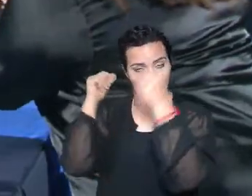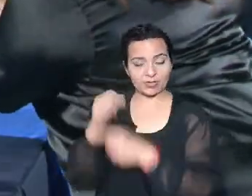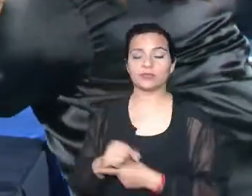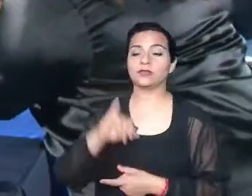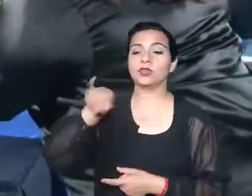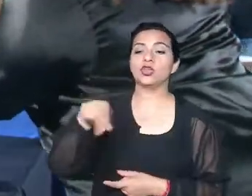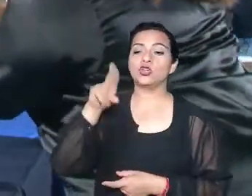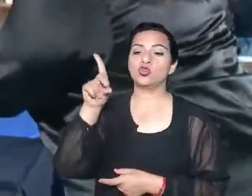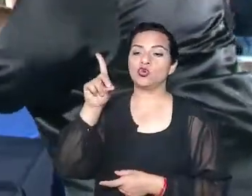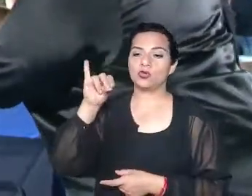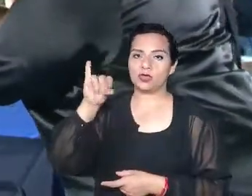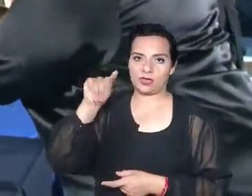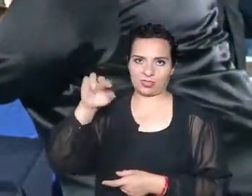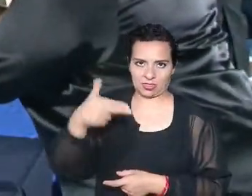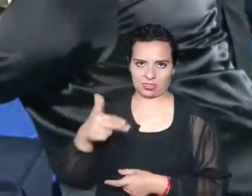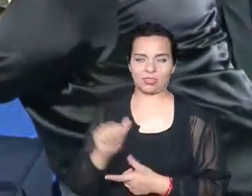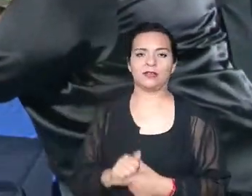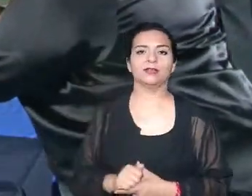Judith Dañez Magaña.